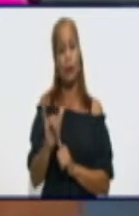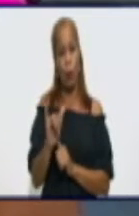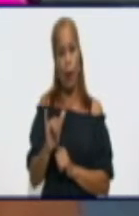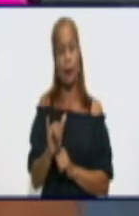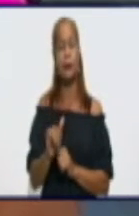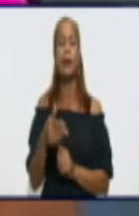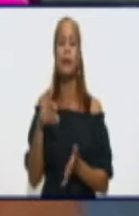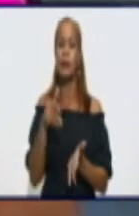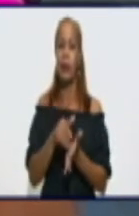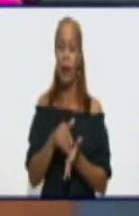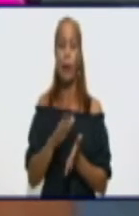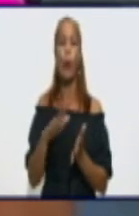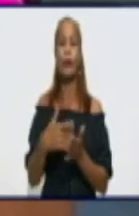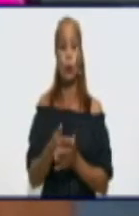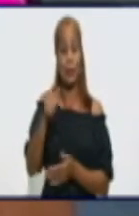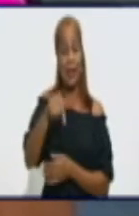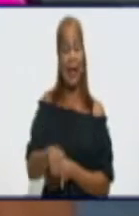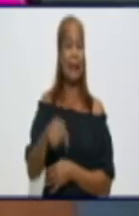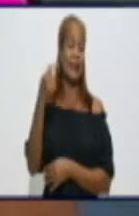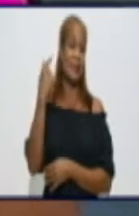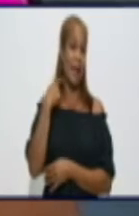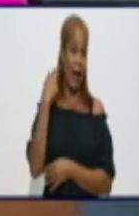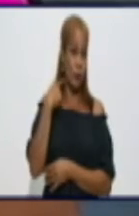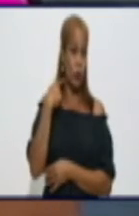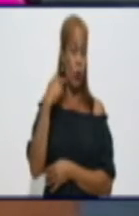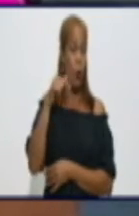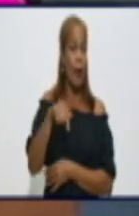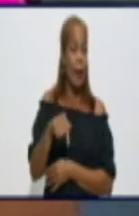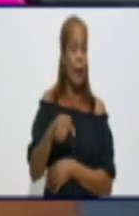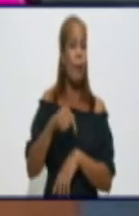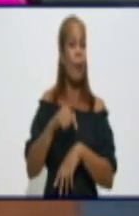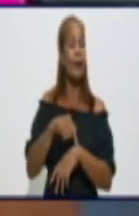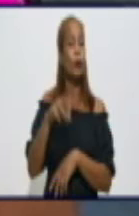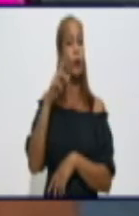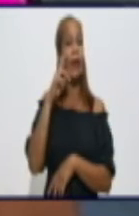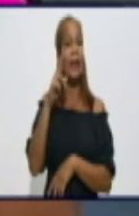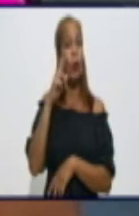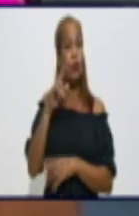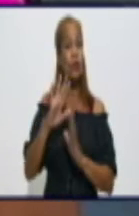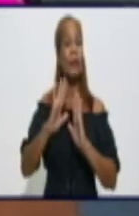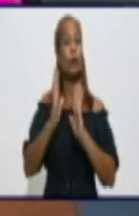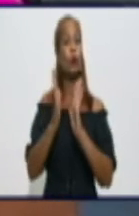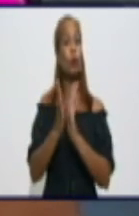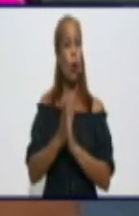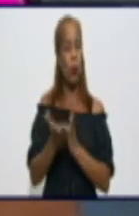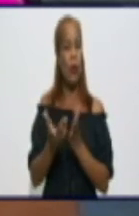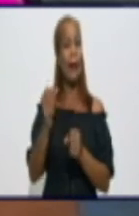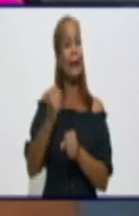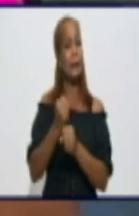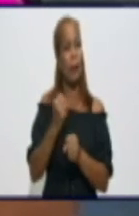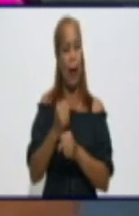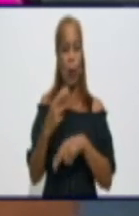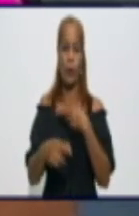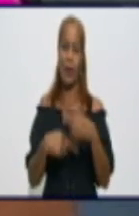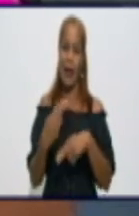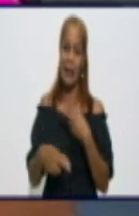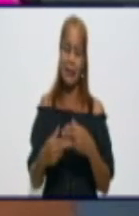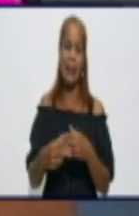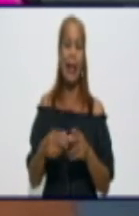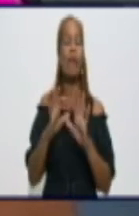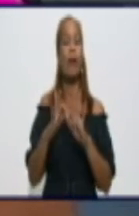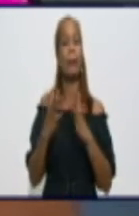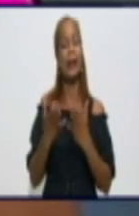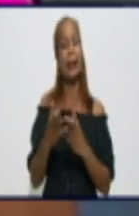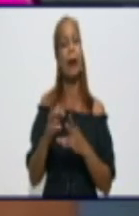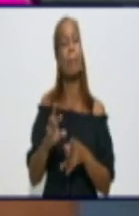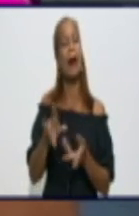nos corresponde este año reconocer la labor que hacen nuestra familia para apoyar el centro de aislamiento. También aquellas